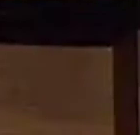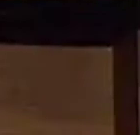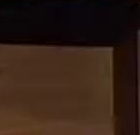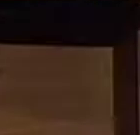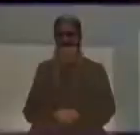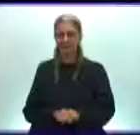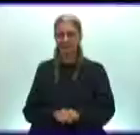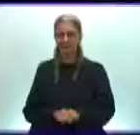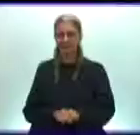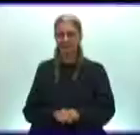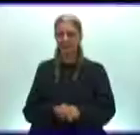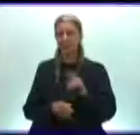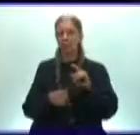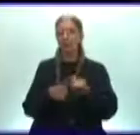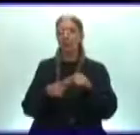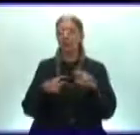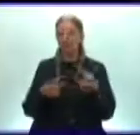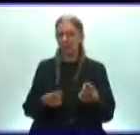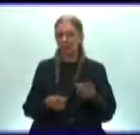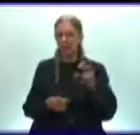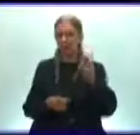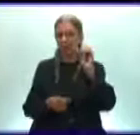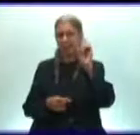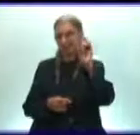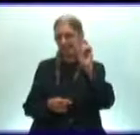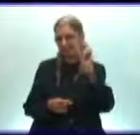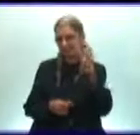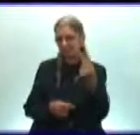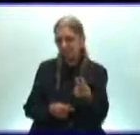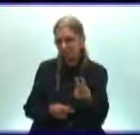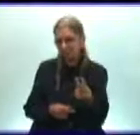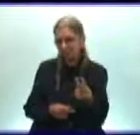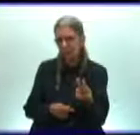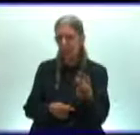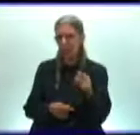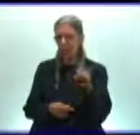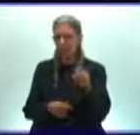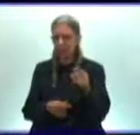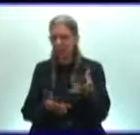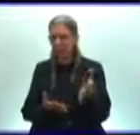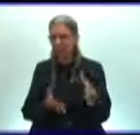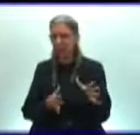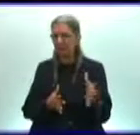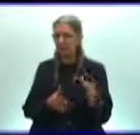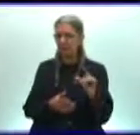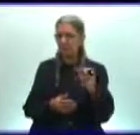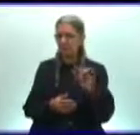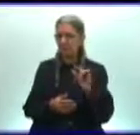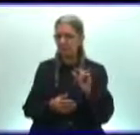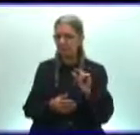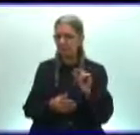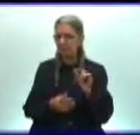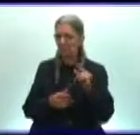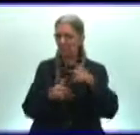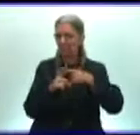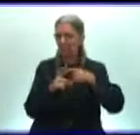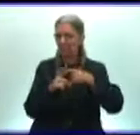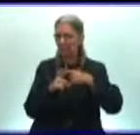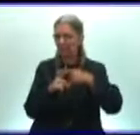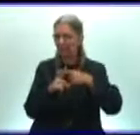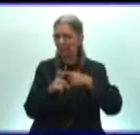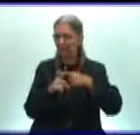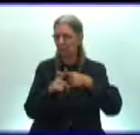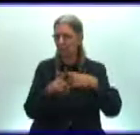Y bien, ¿por qué el dioxígeno es una sustancia que presenta relativamente bajos valores de temperaturas de